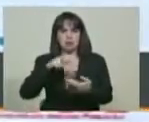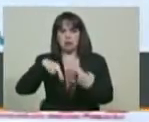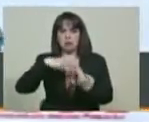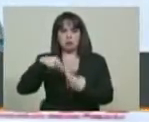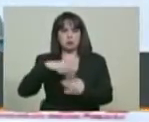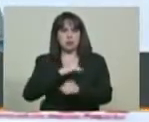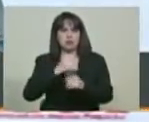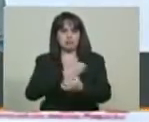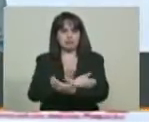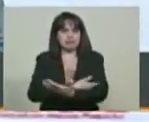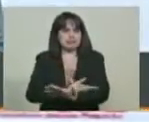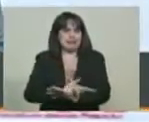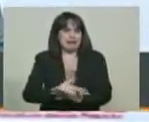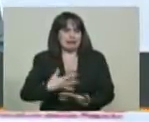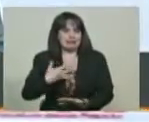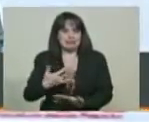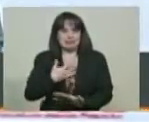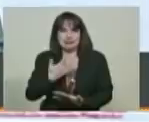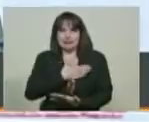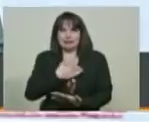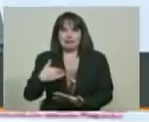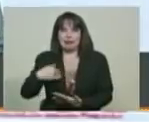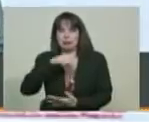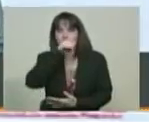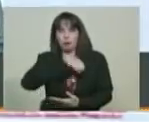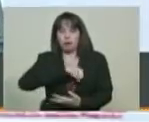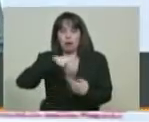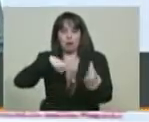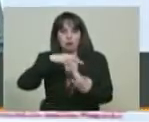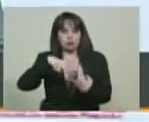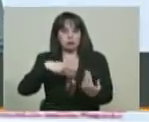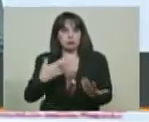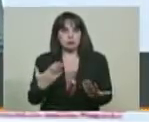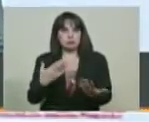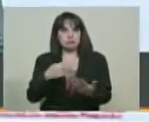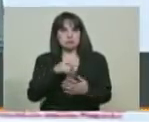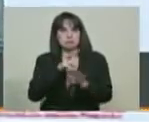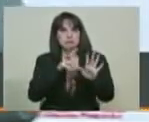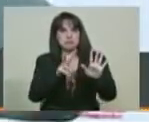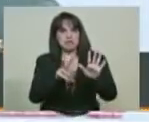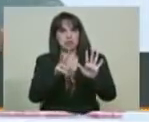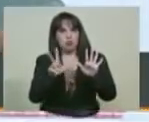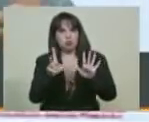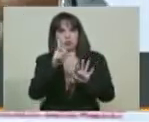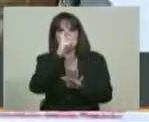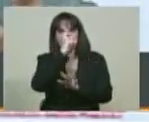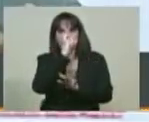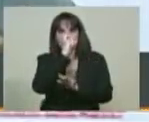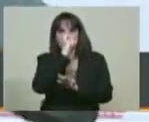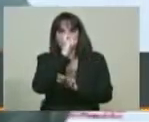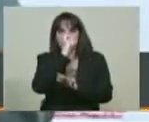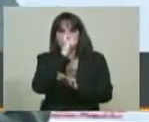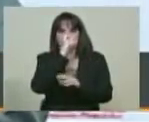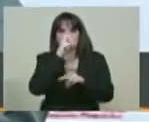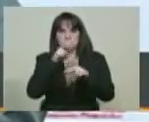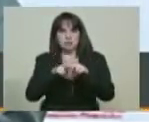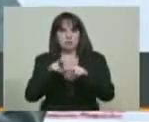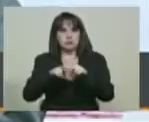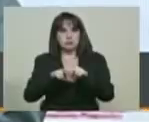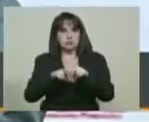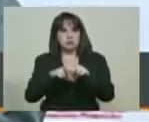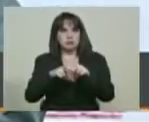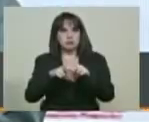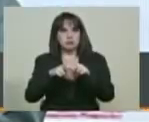sangre. Yo tenía 7, 8 años y me sentaba en el balcón de mi casa, que